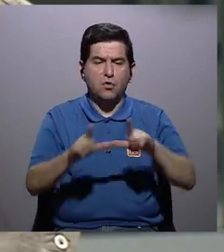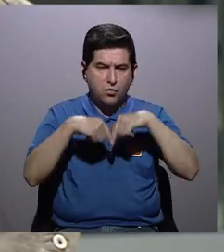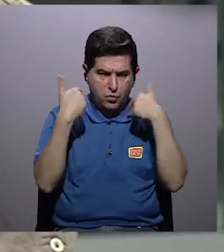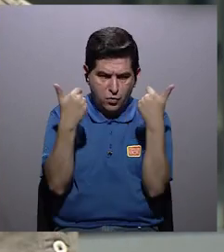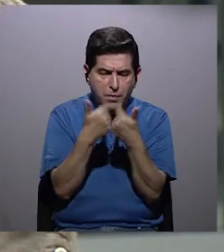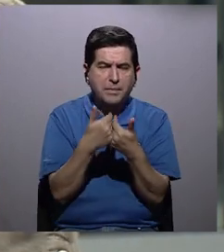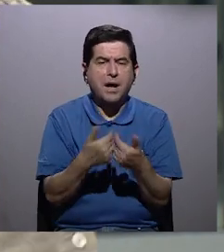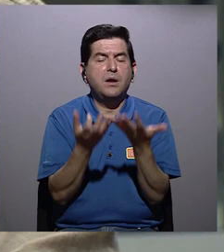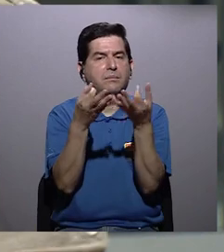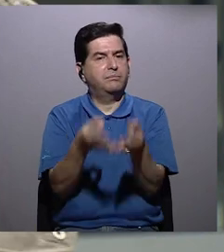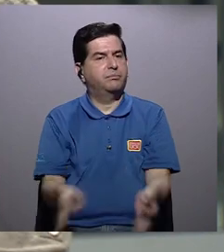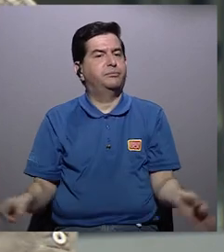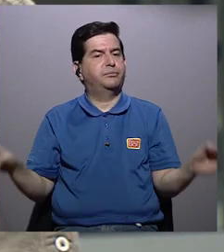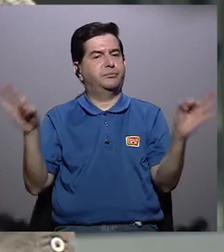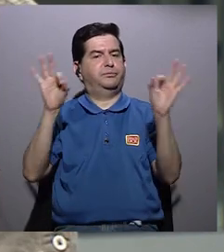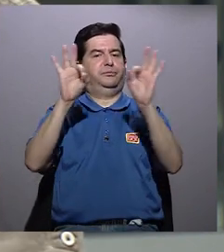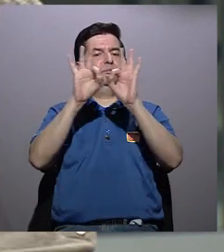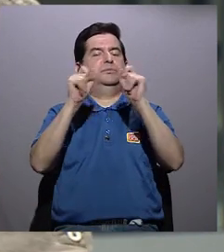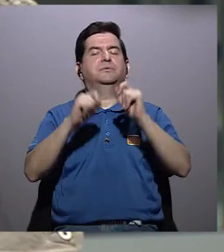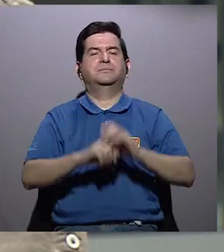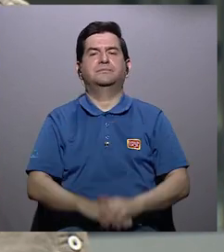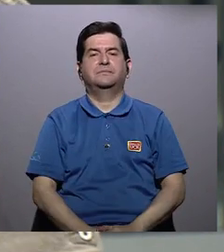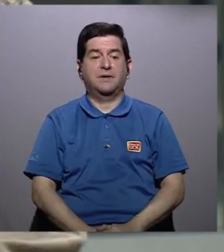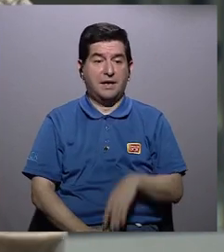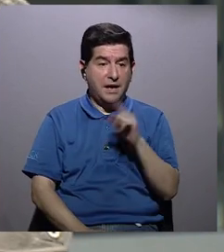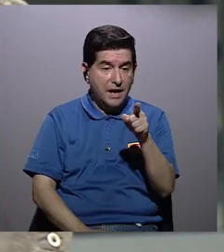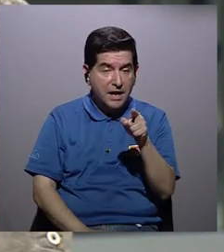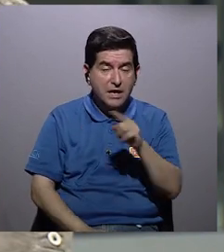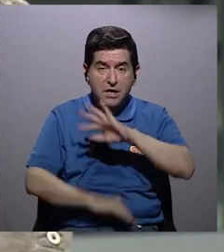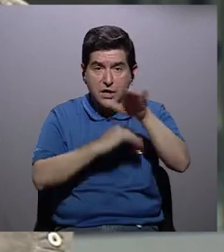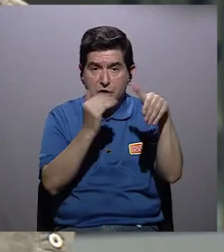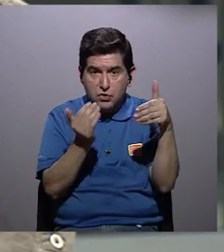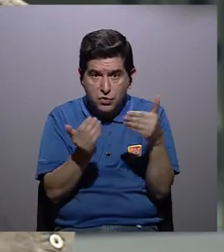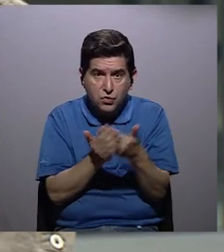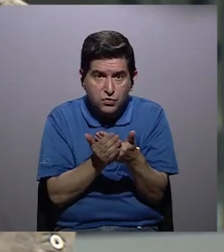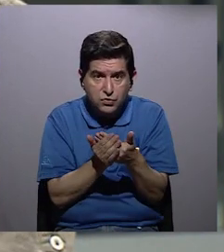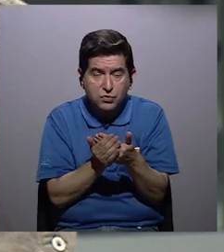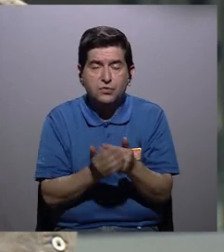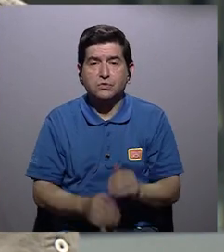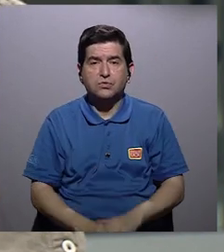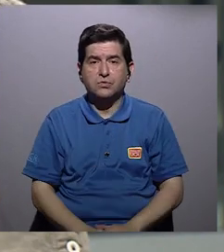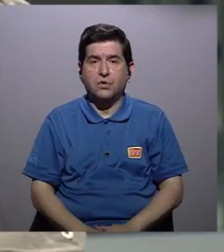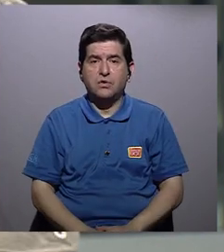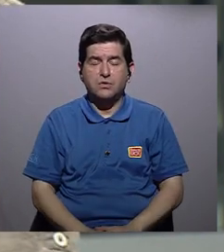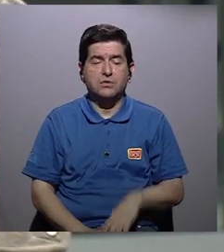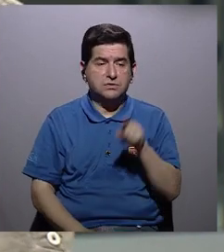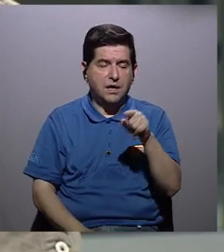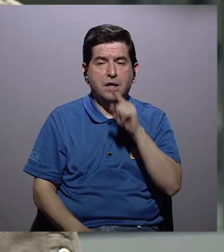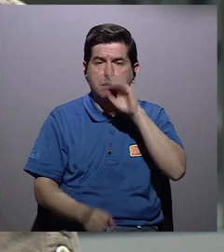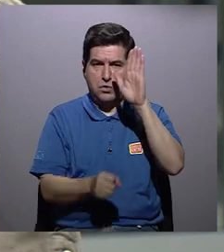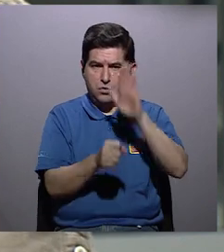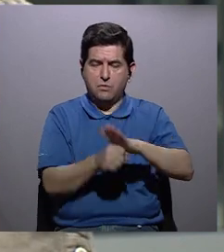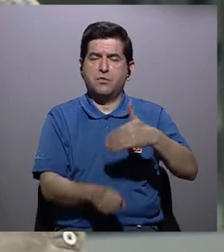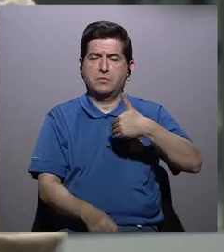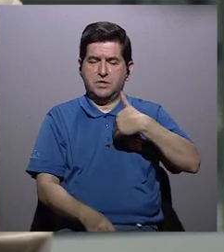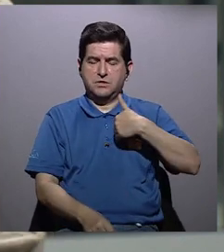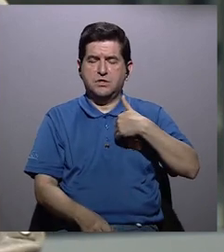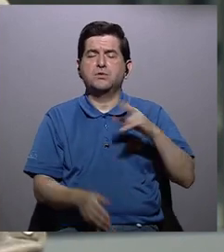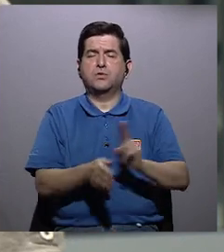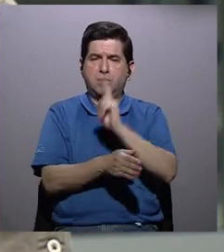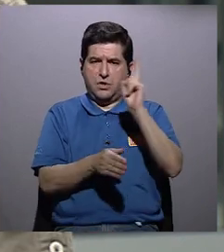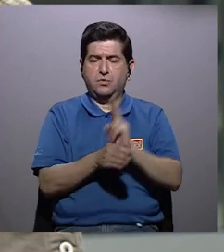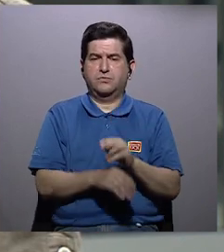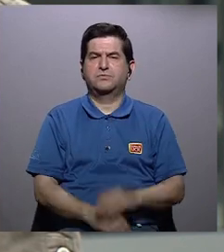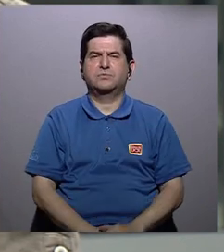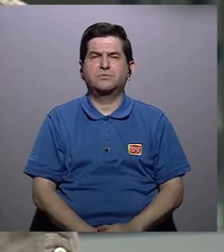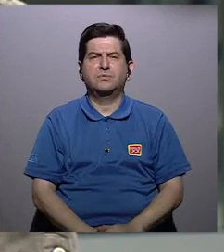grupal es muy importante y es algo en el que todos están comprometidos haciendo uso. ¿Sobre qué